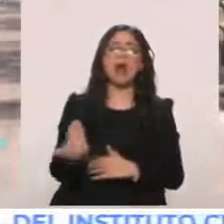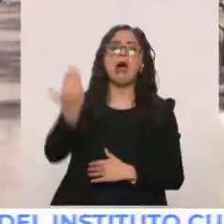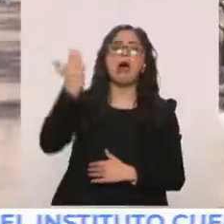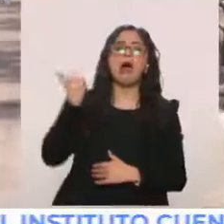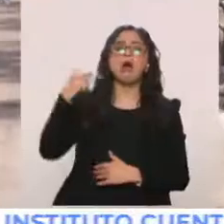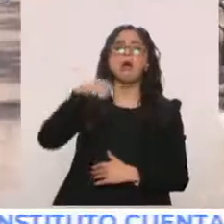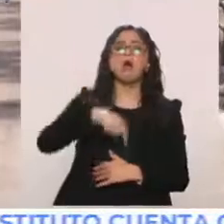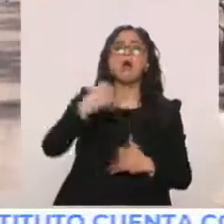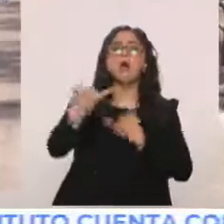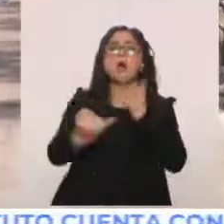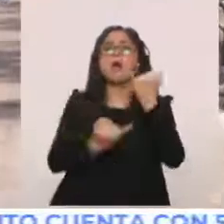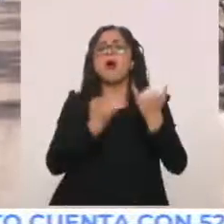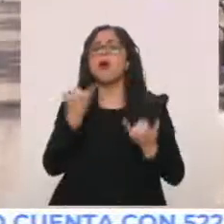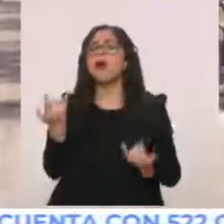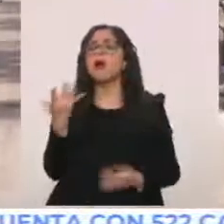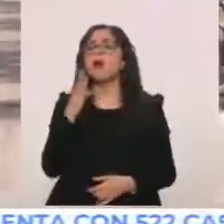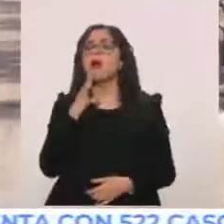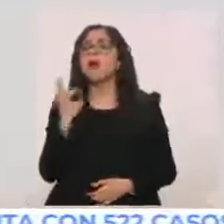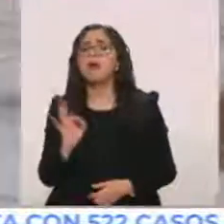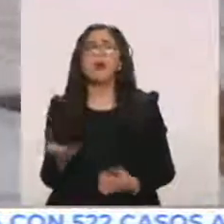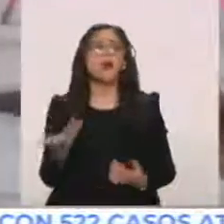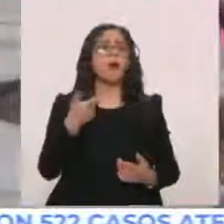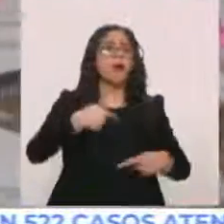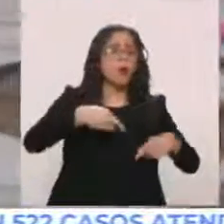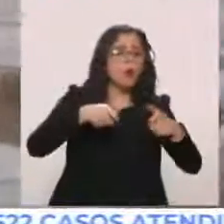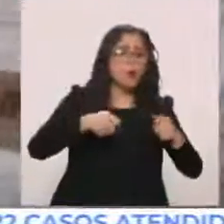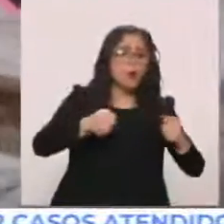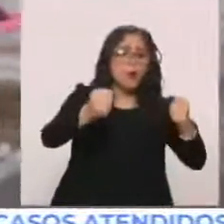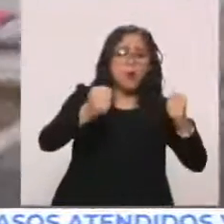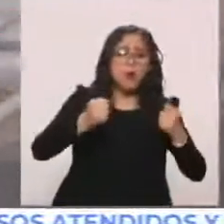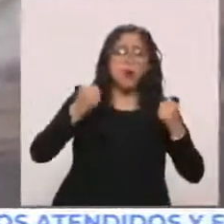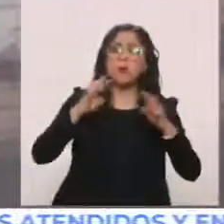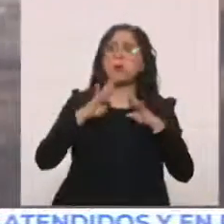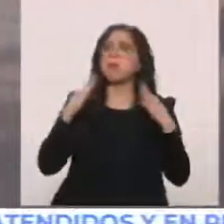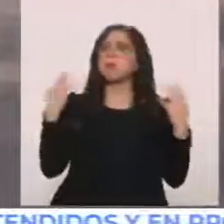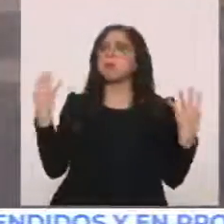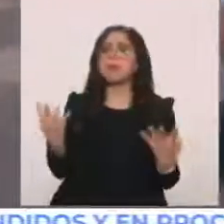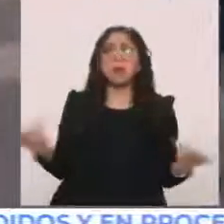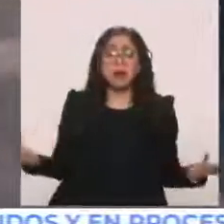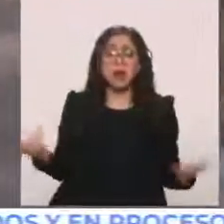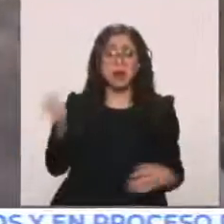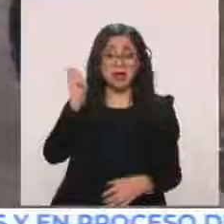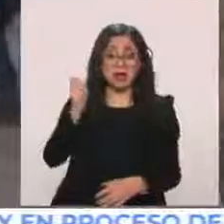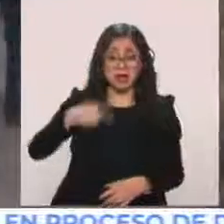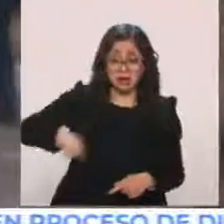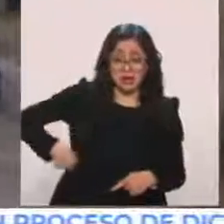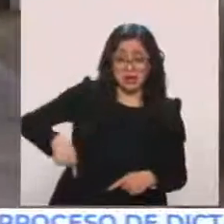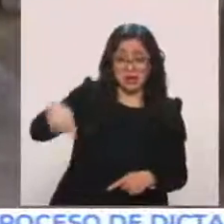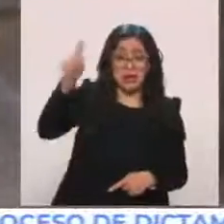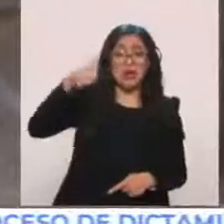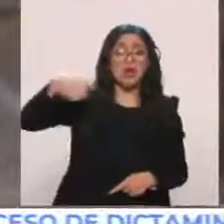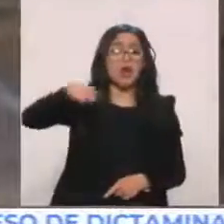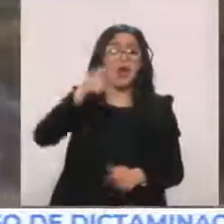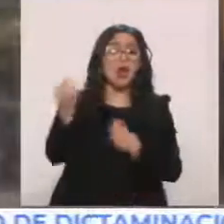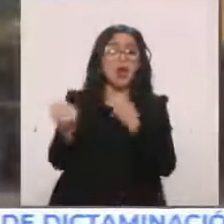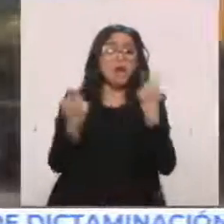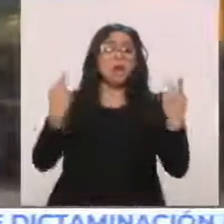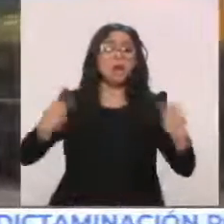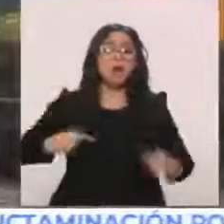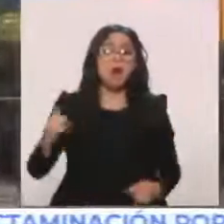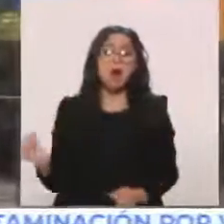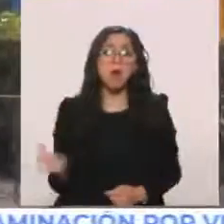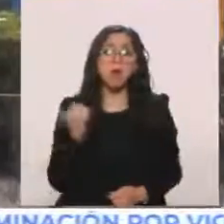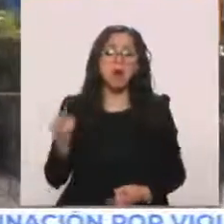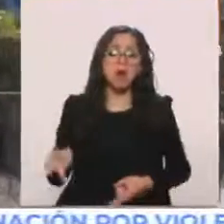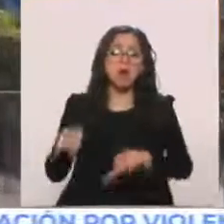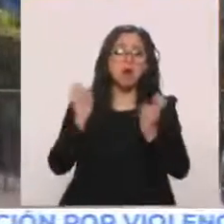unos juegos, unos columpios, una barda. El descuido del camellón era aprovechado para vandalizar y delinquir, pero la